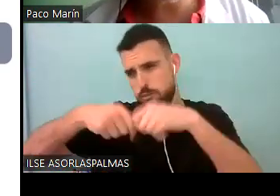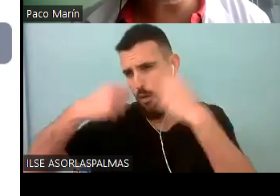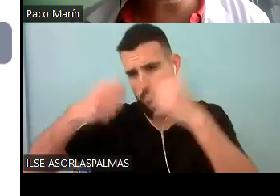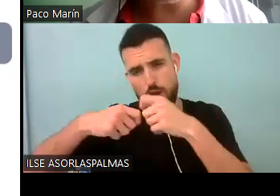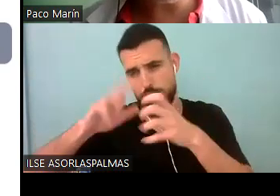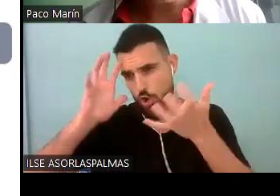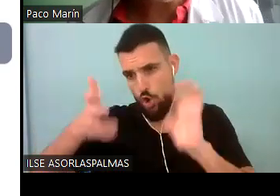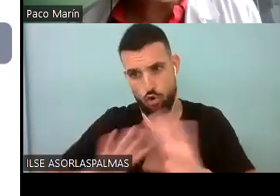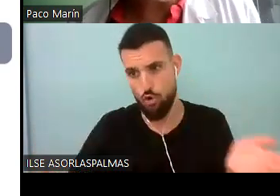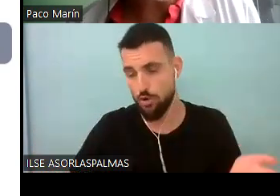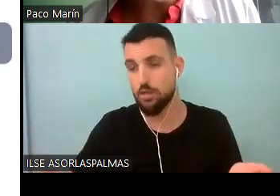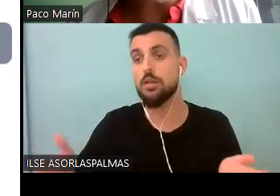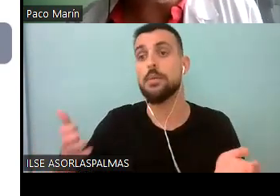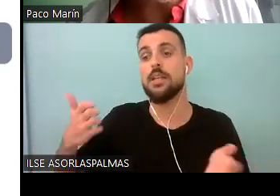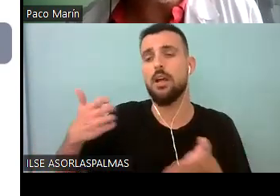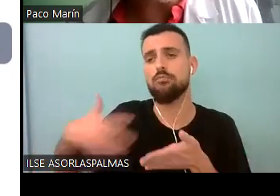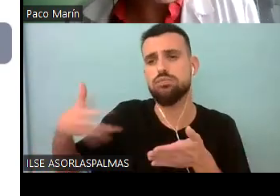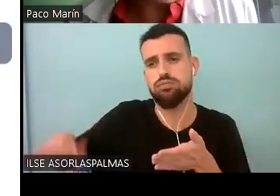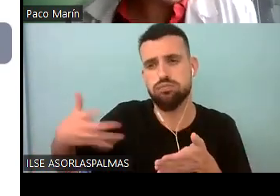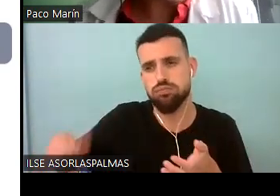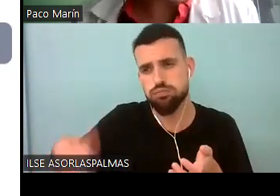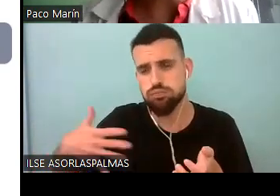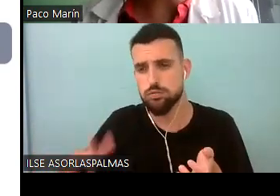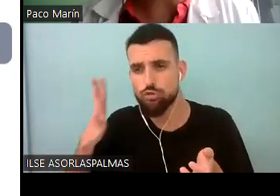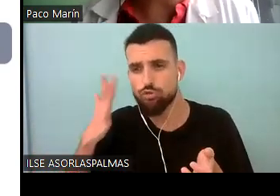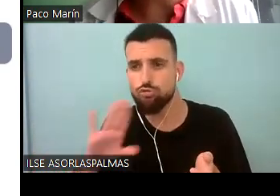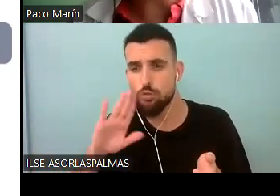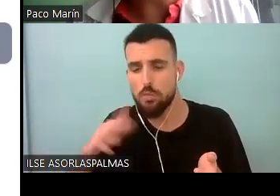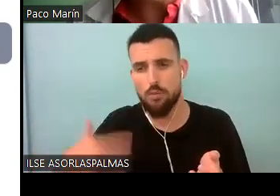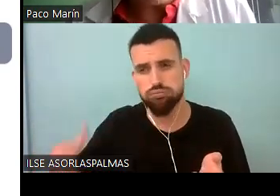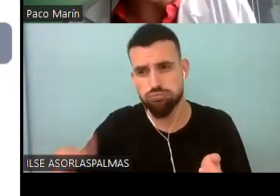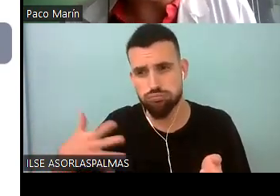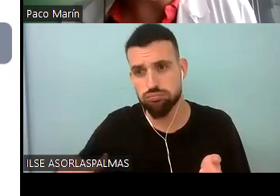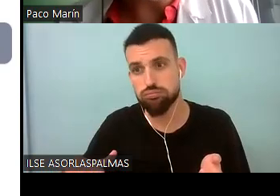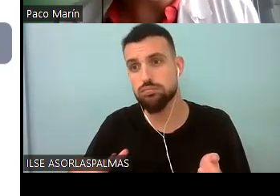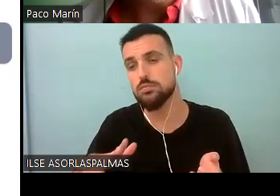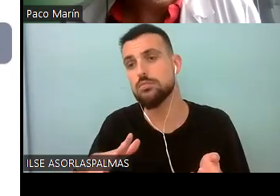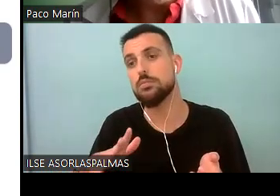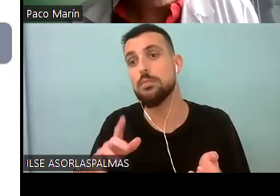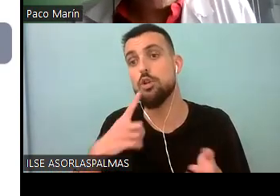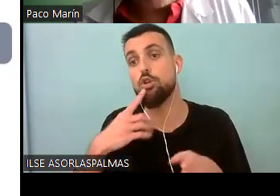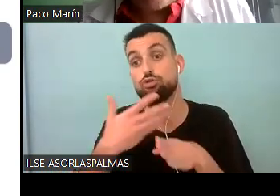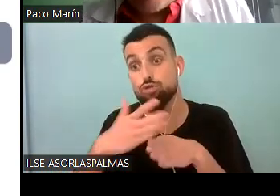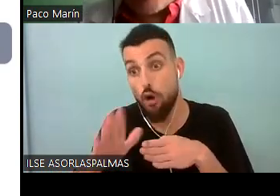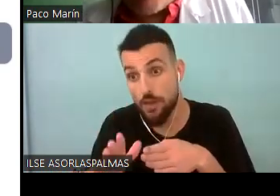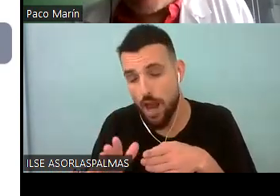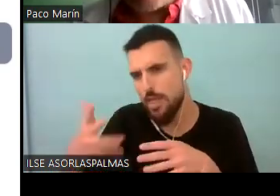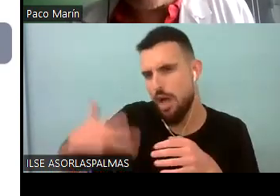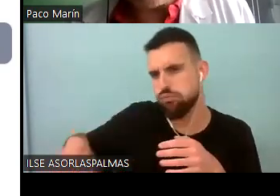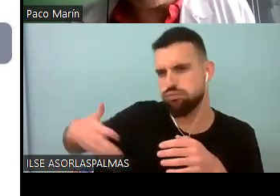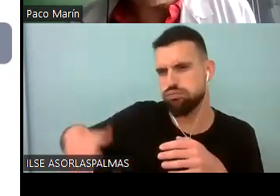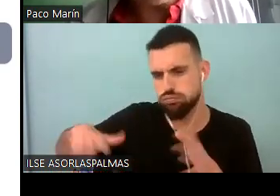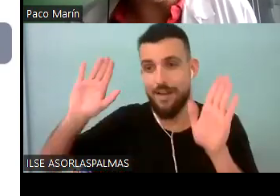que sobra y a lo mejor elige mal, no es que elija mal, es que elimina lo que le sobra, pero a lo mejor estamos